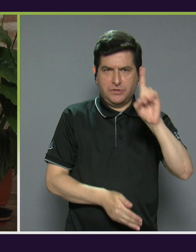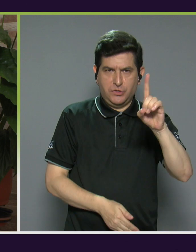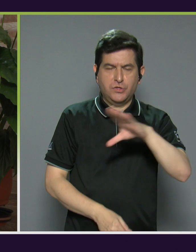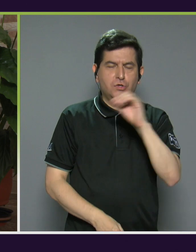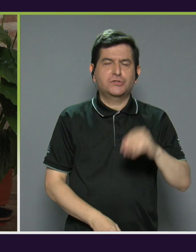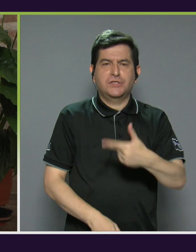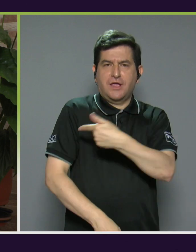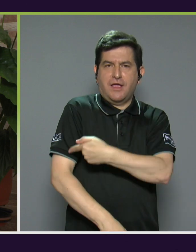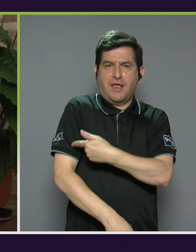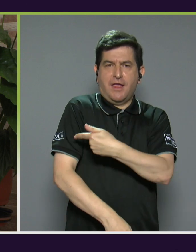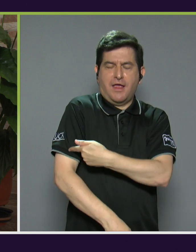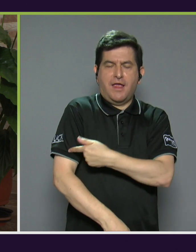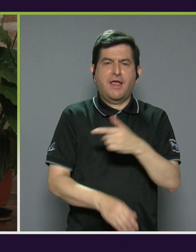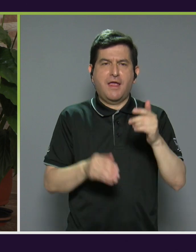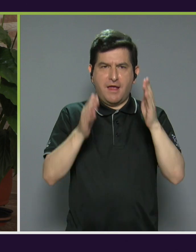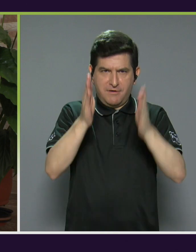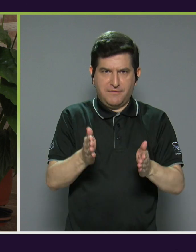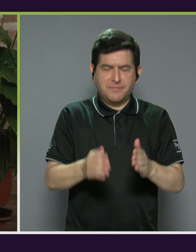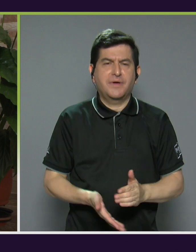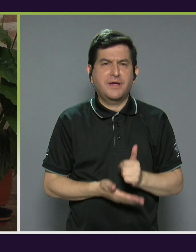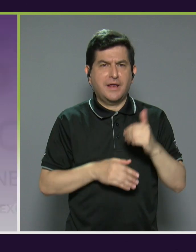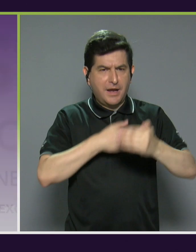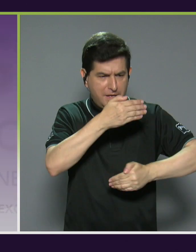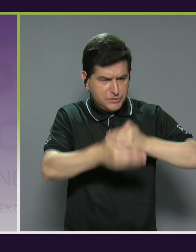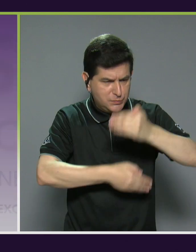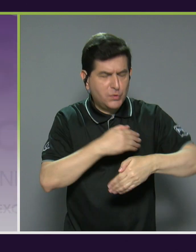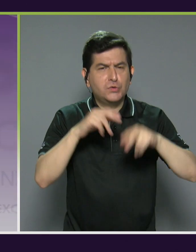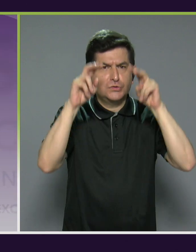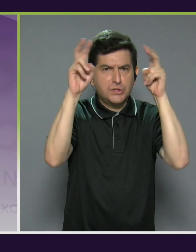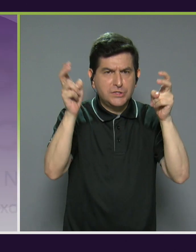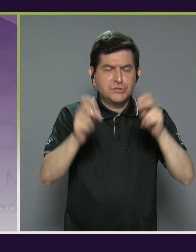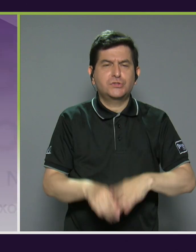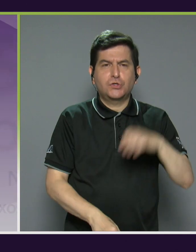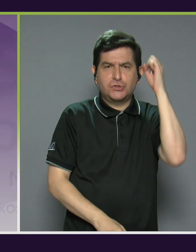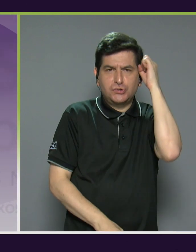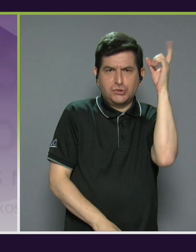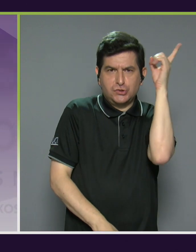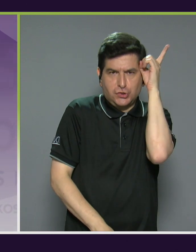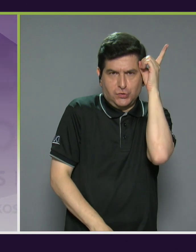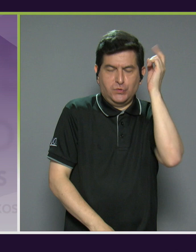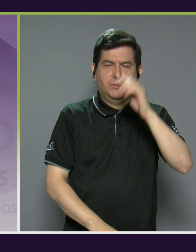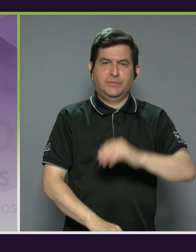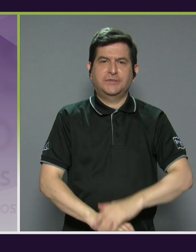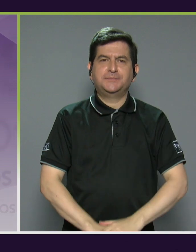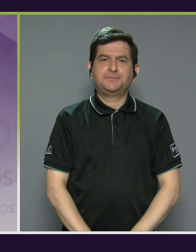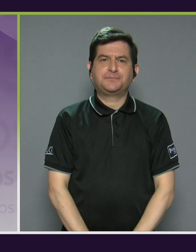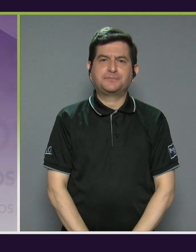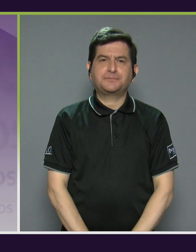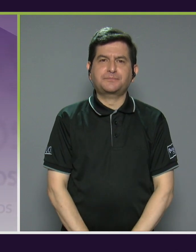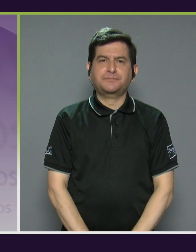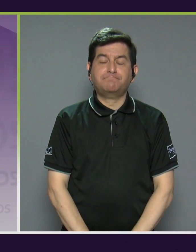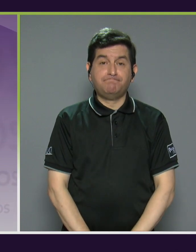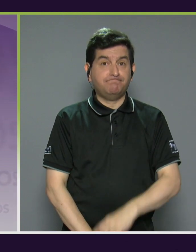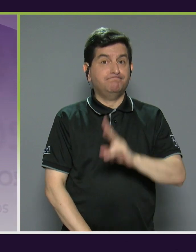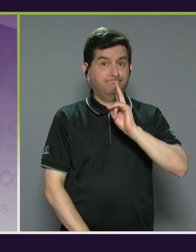Juan de Dios y de las enfermeras, pude como ir encaminándome en el tema del síndrome de Down, ¿verdad?